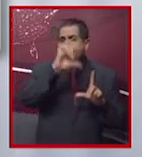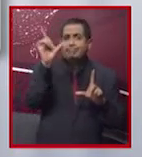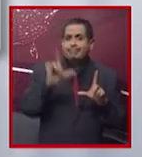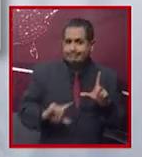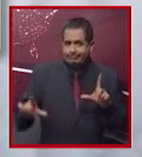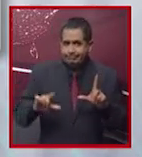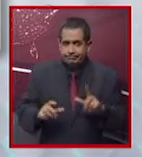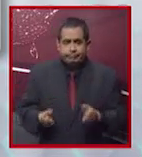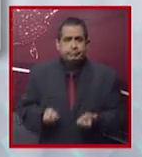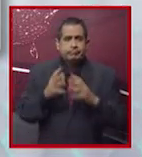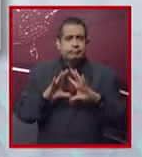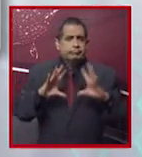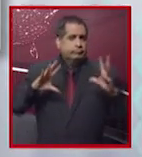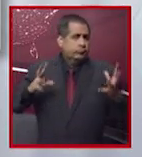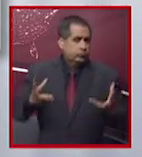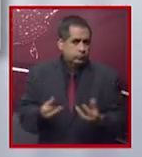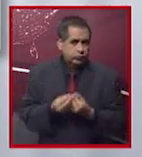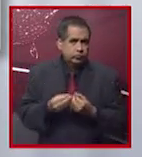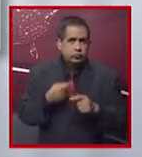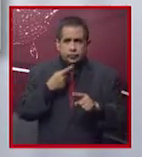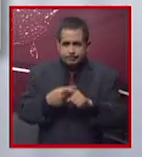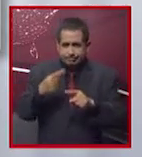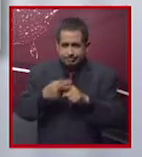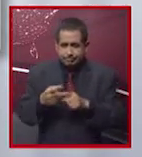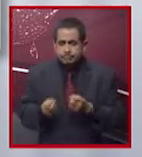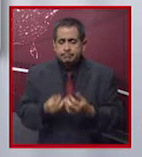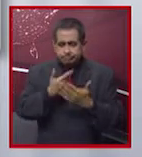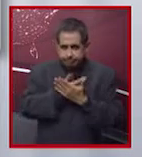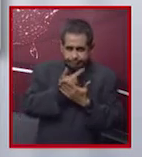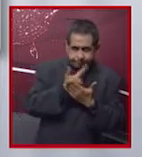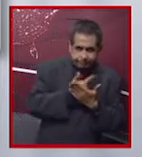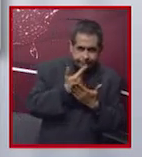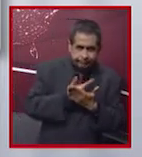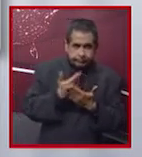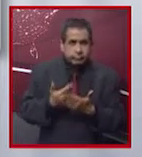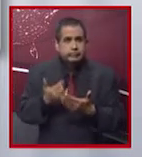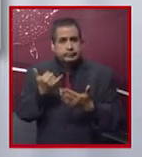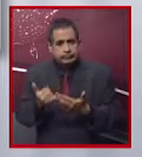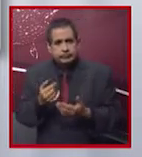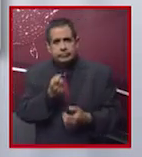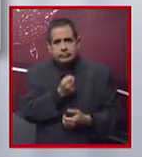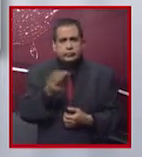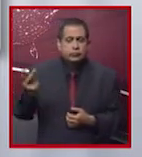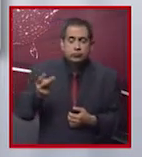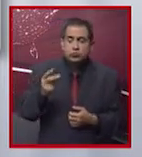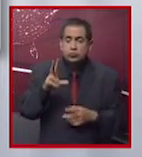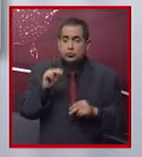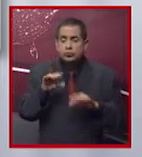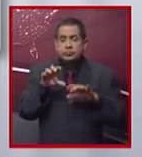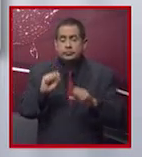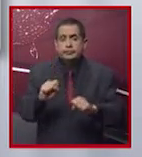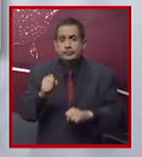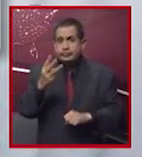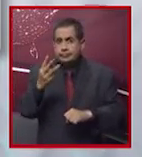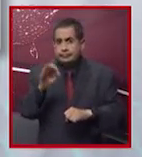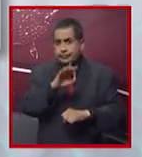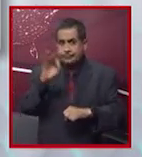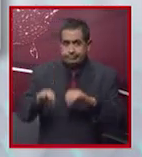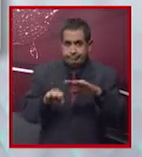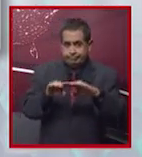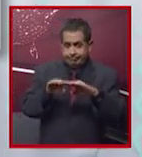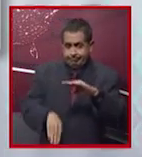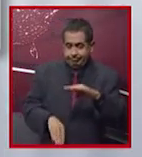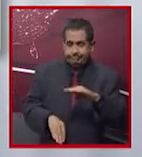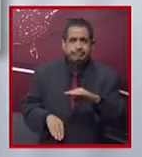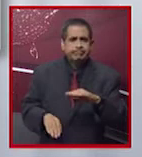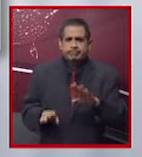emitida, la que resulte de deducir de la total emitida los votos a favor de los partidos políticos que no hayan obtenido el 3%